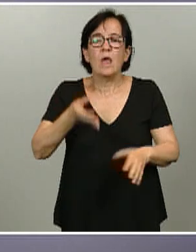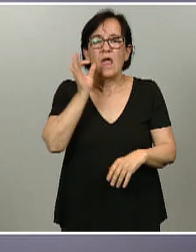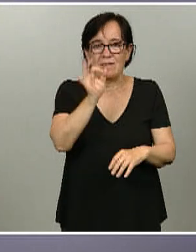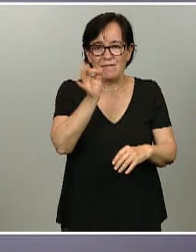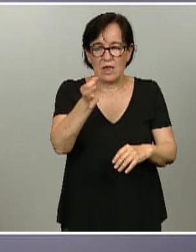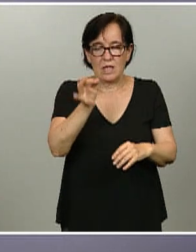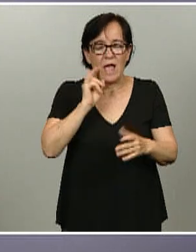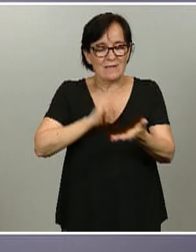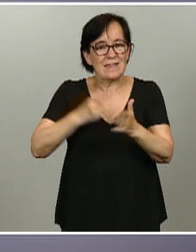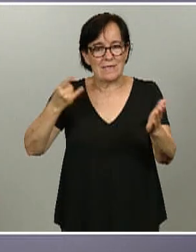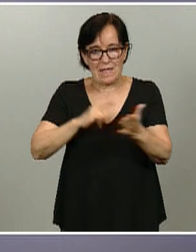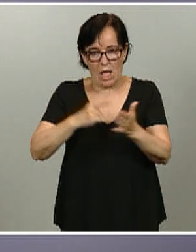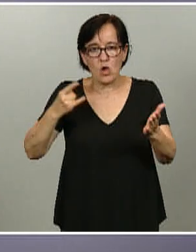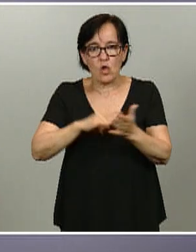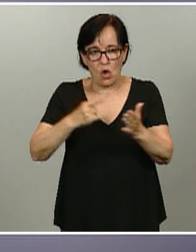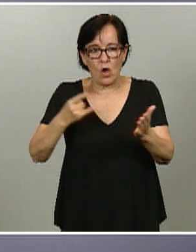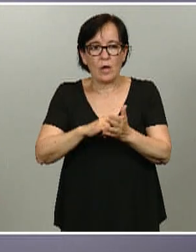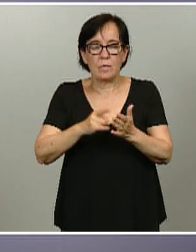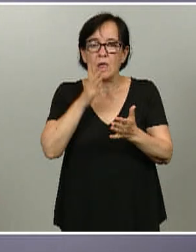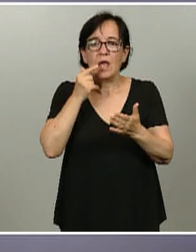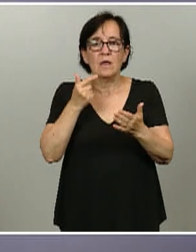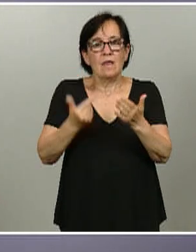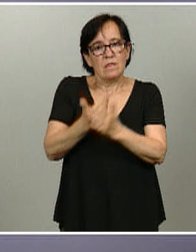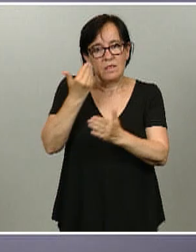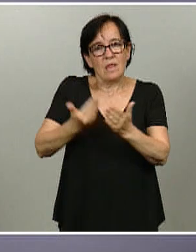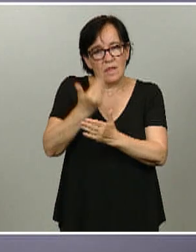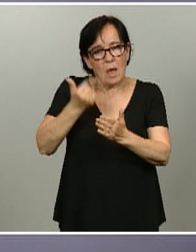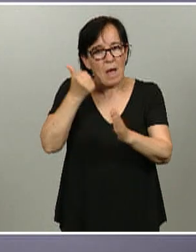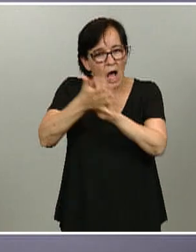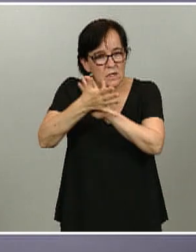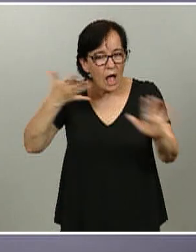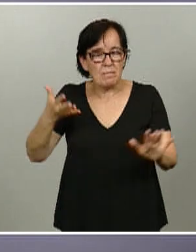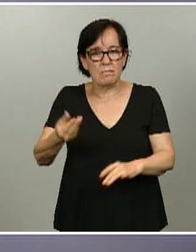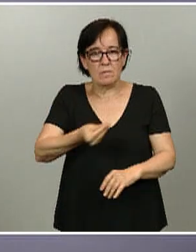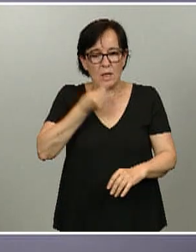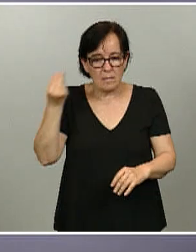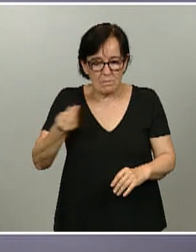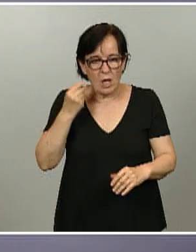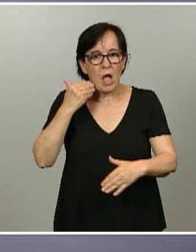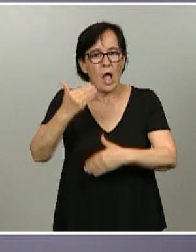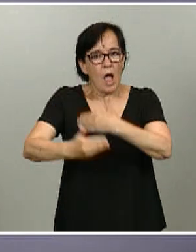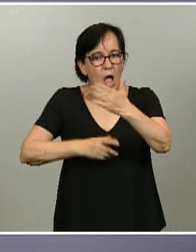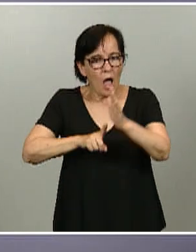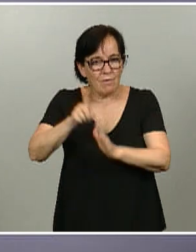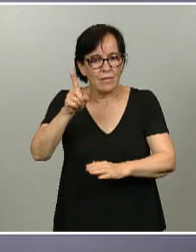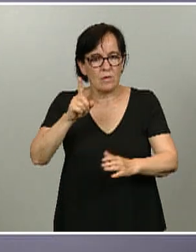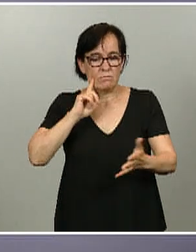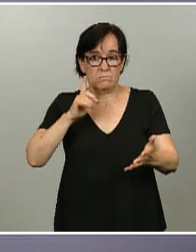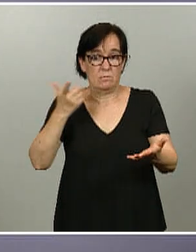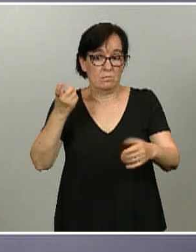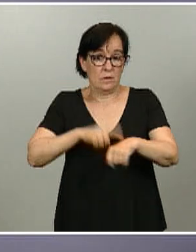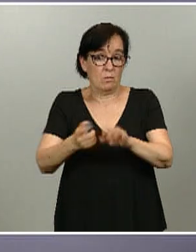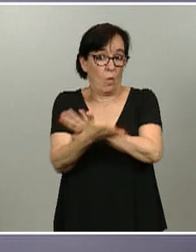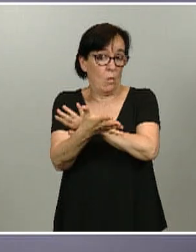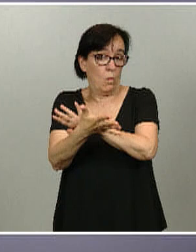tecnología es cada día más rápida, mejor, ha avanzado mucho, estos tiempos avanzan que es una barbaridad, pero